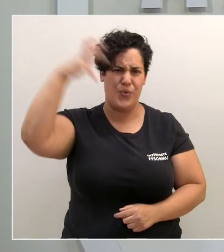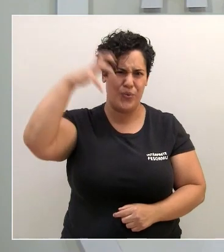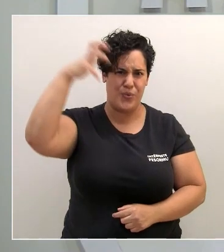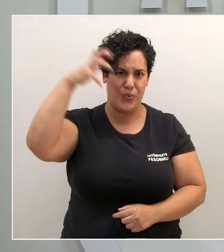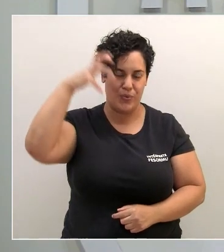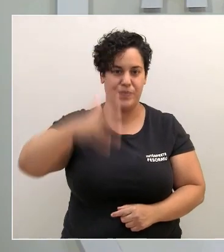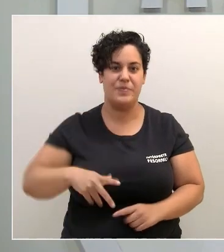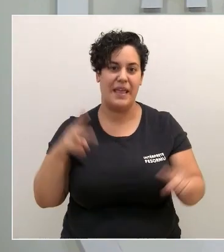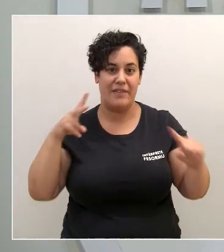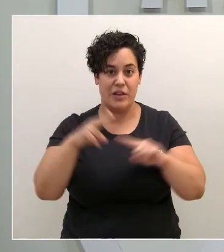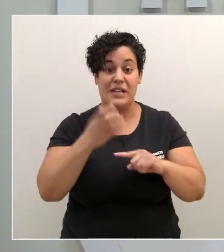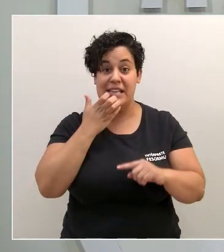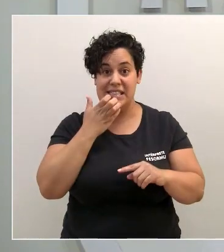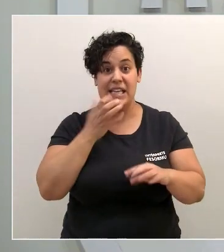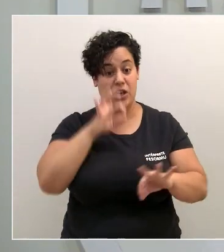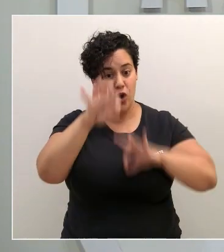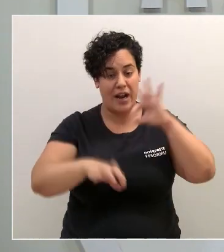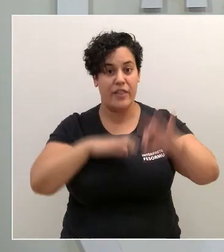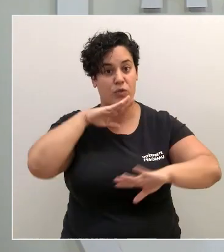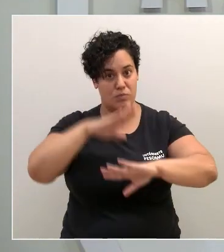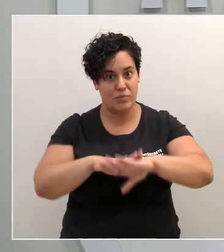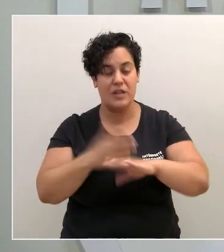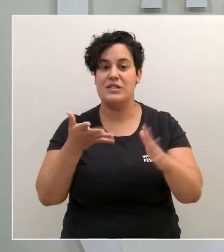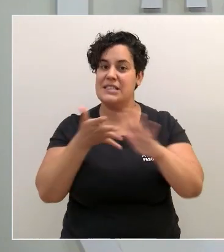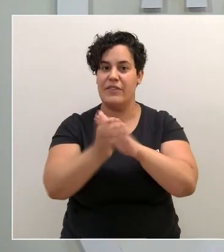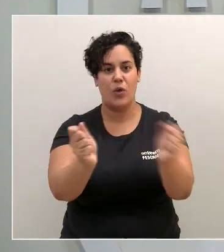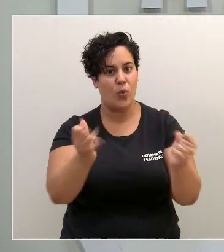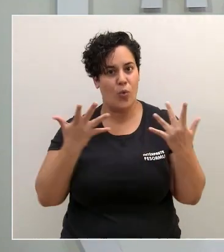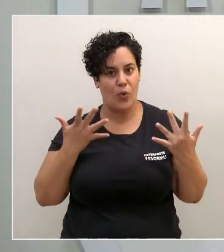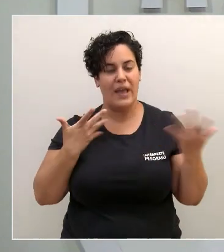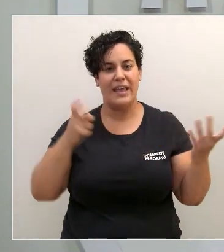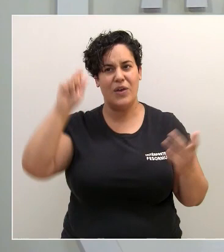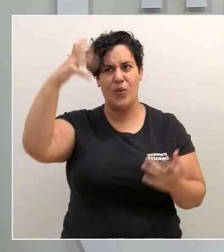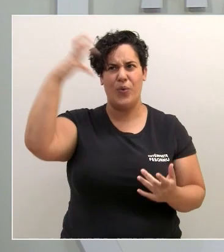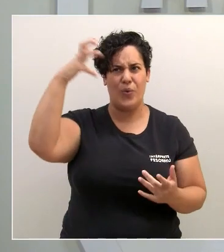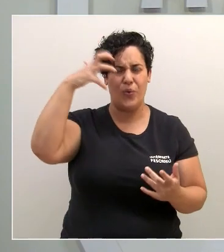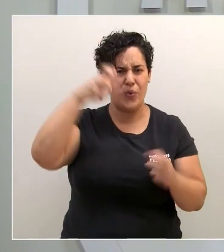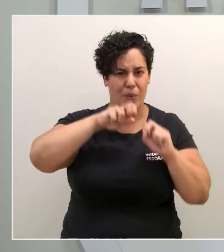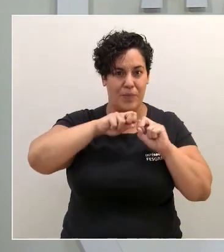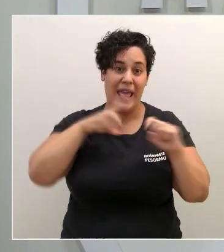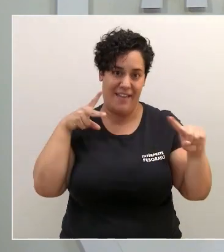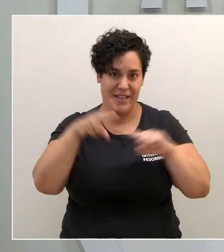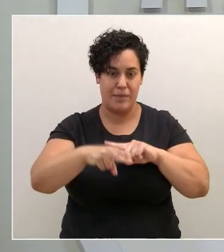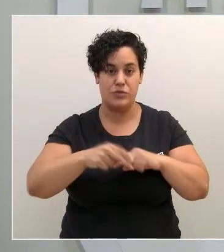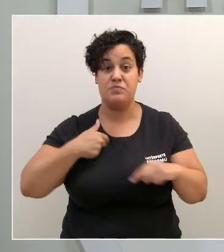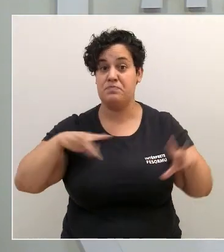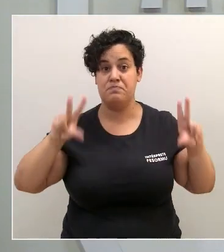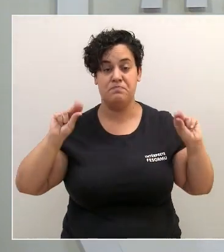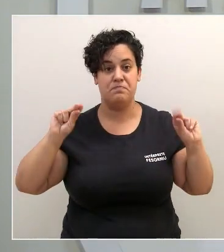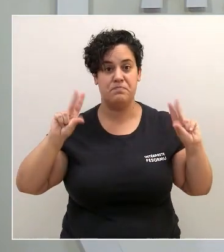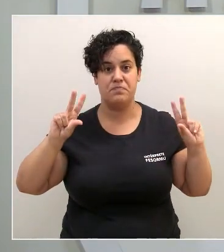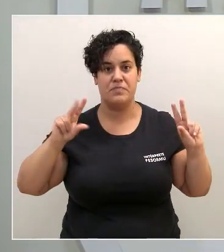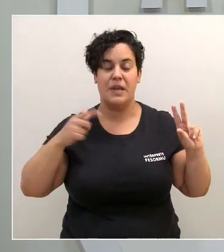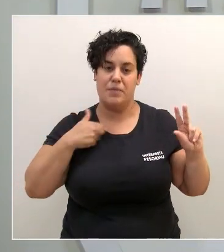todos cumplimos, la organización va a ser mucho más fluida y evitaremos una exposición mayor. Termino, a riesgo de